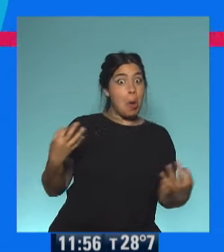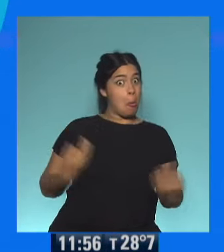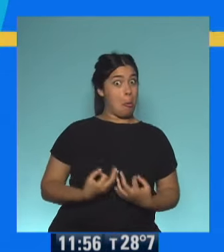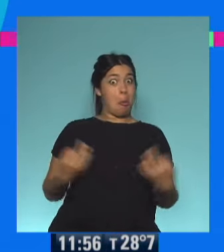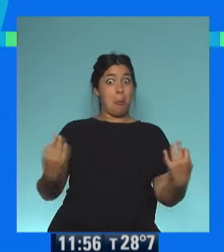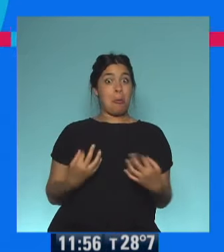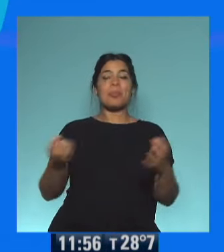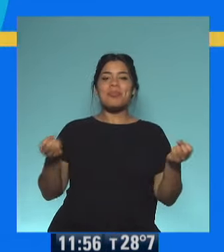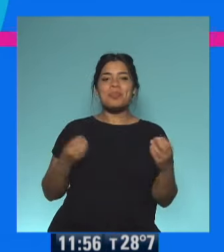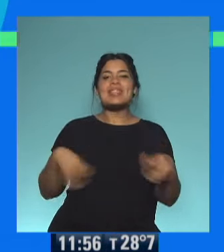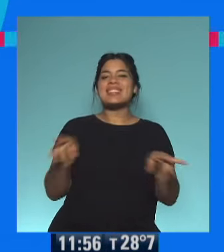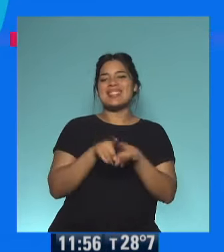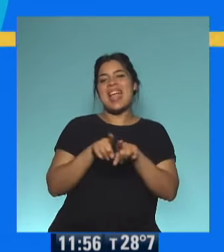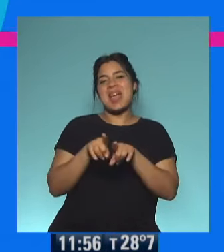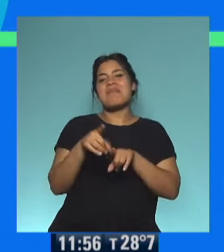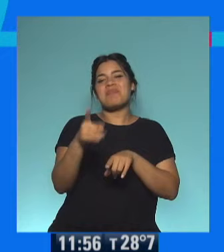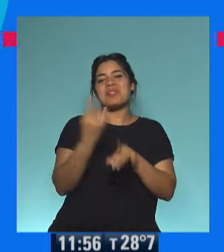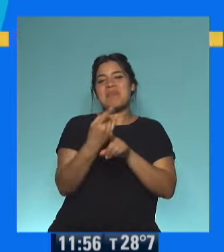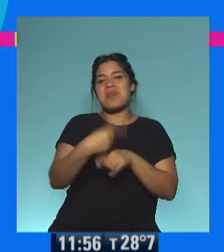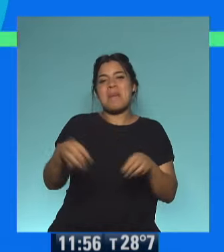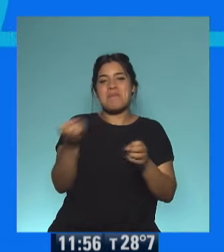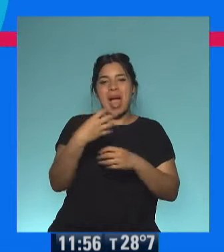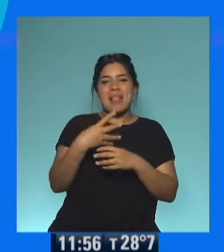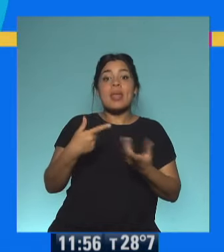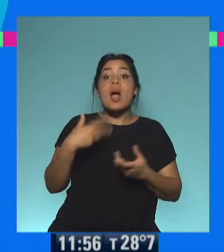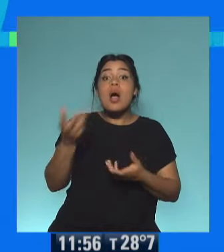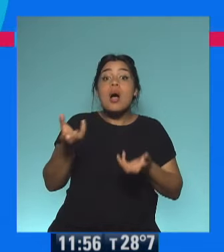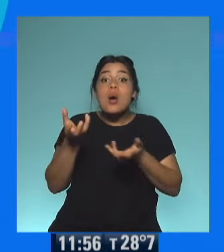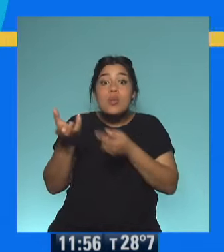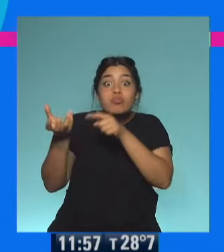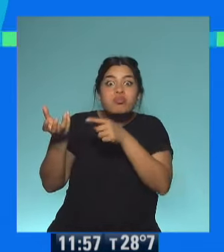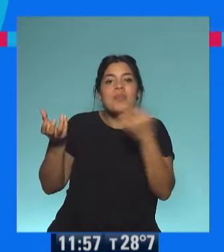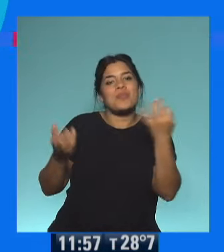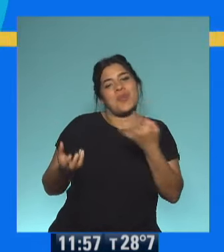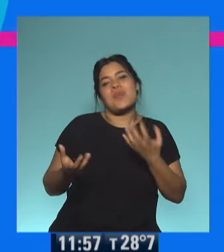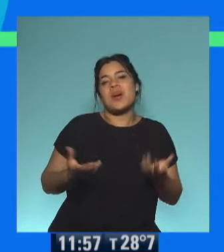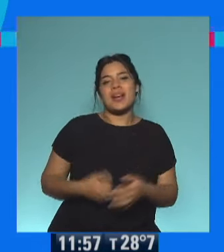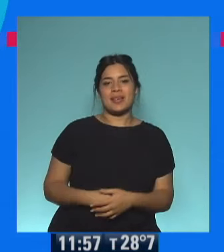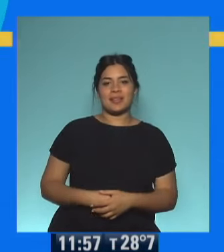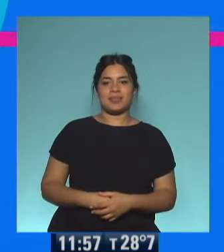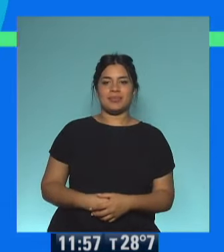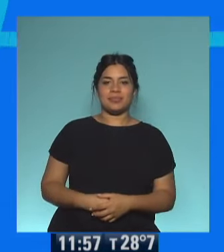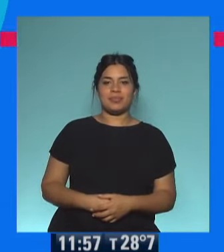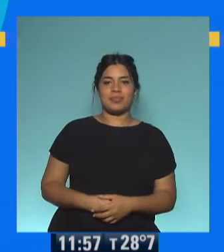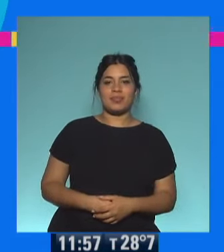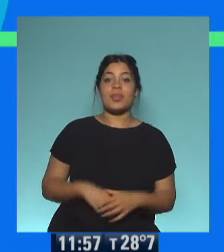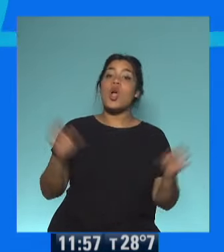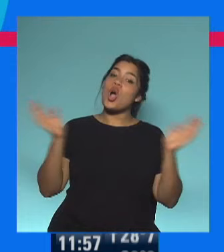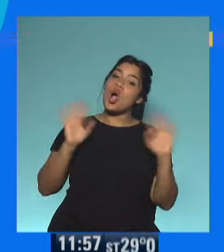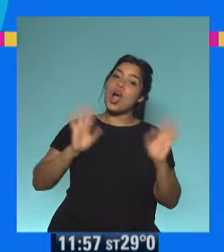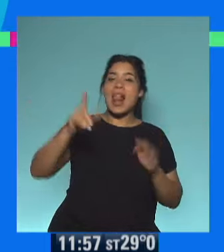siempre acompañando y tiene ahí colgando la manzanita de madera. Ah, mirá, no la veía. Espectacular, nos la señalan ahí con el emoji. ¡Hola,